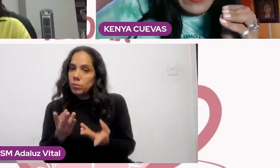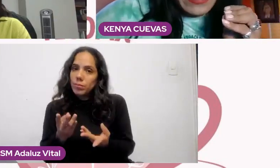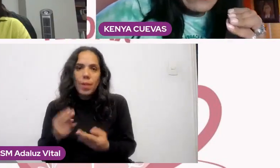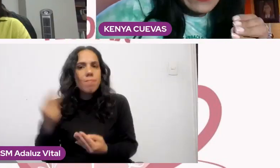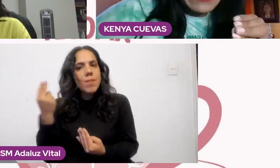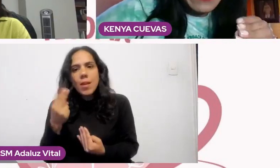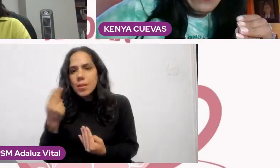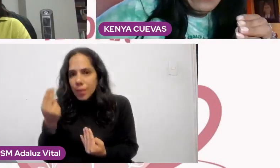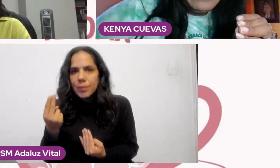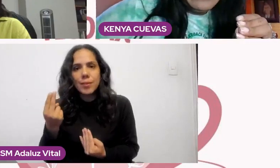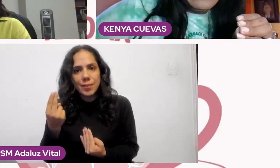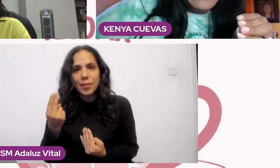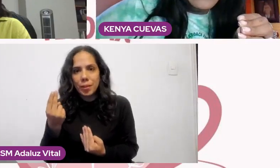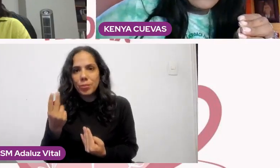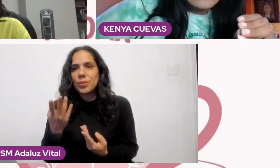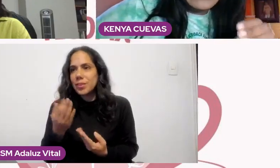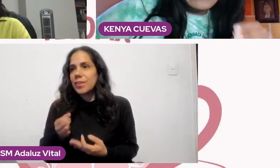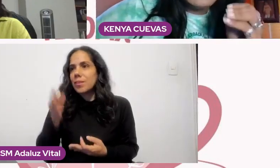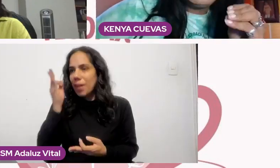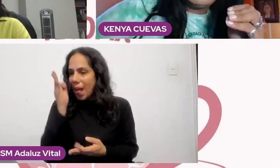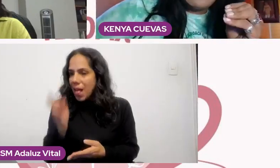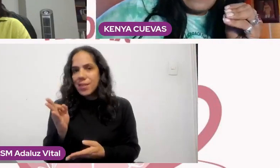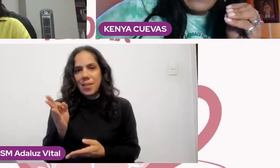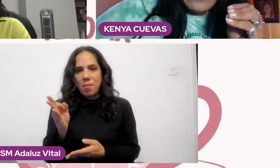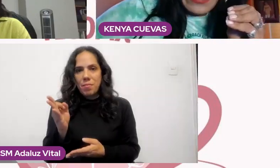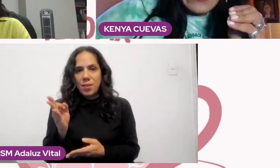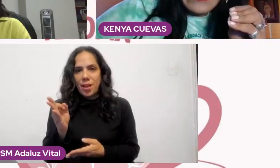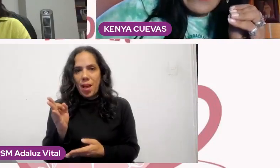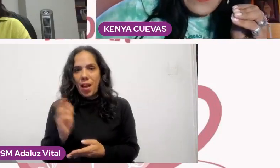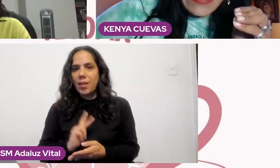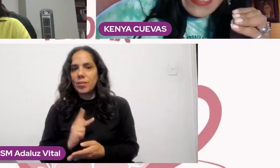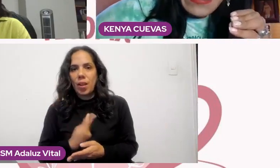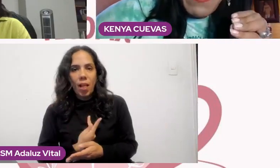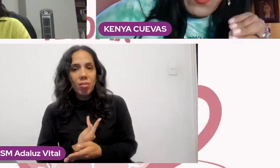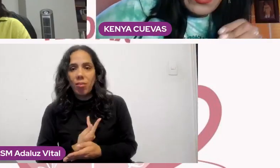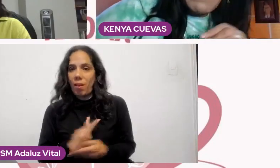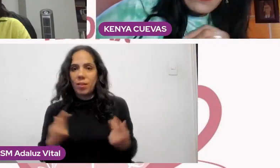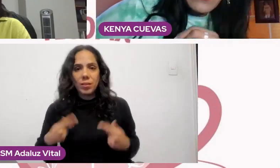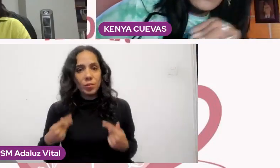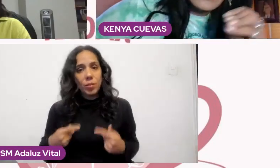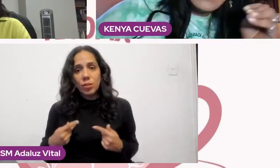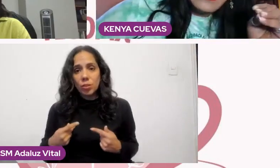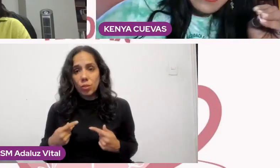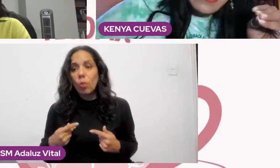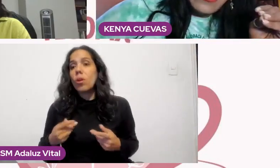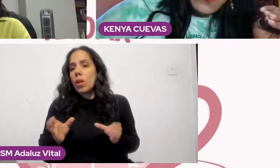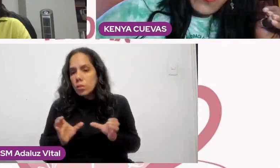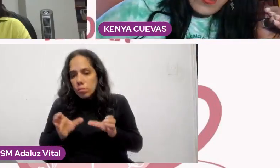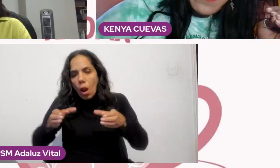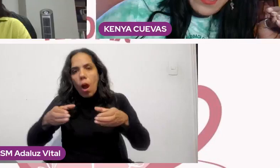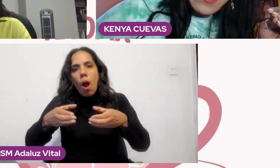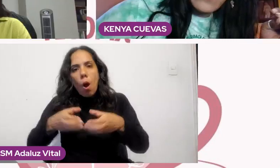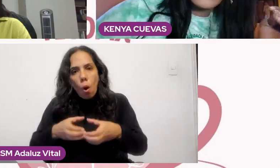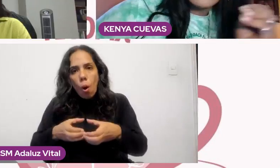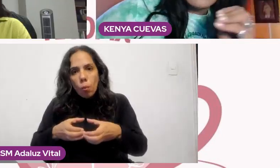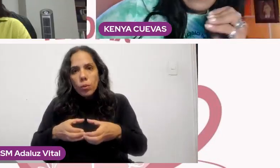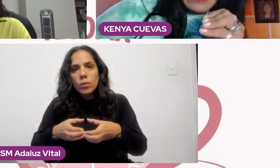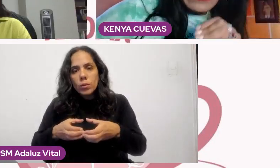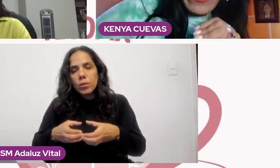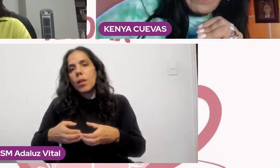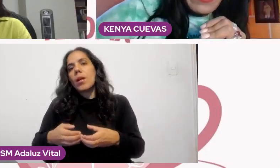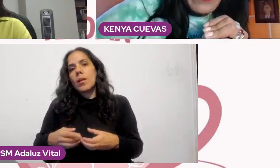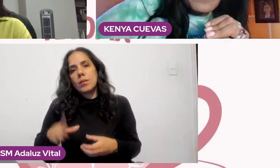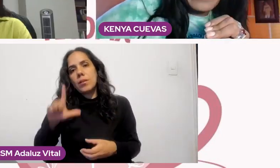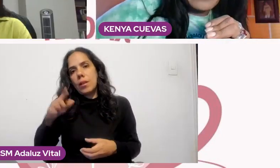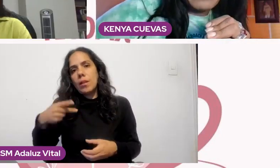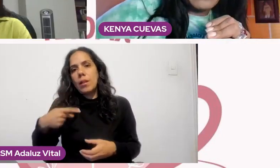la comunidad LGBT, ¿no? Que le dieron una calidad de inmigrante porque migró de su ciudad de Veracruz a